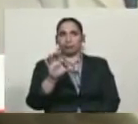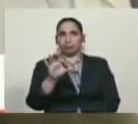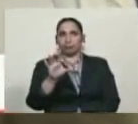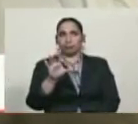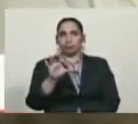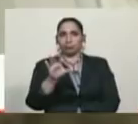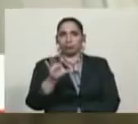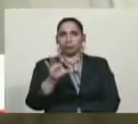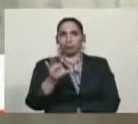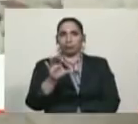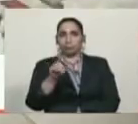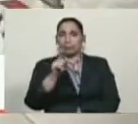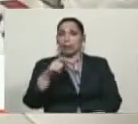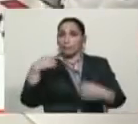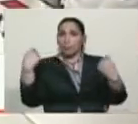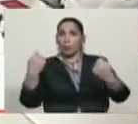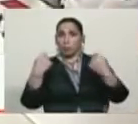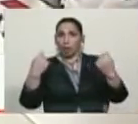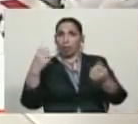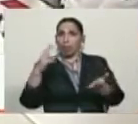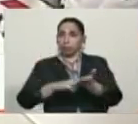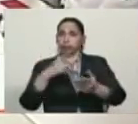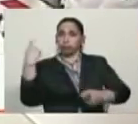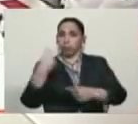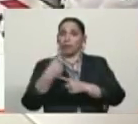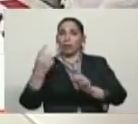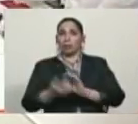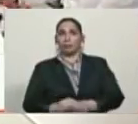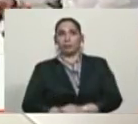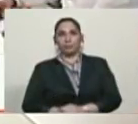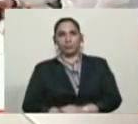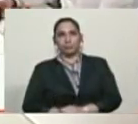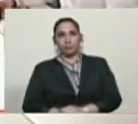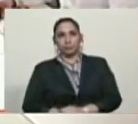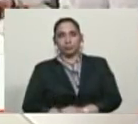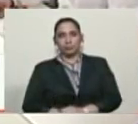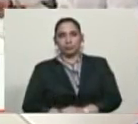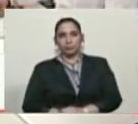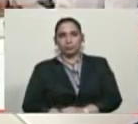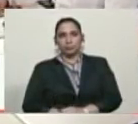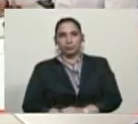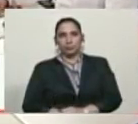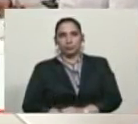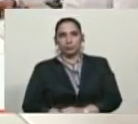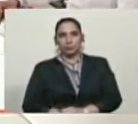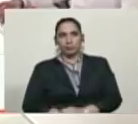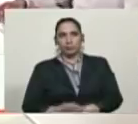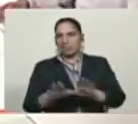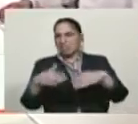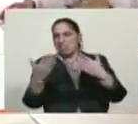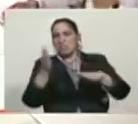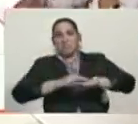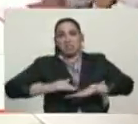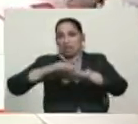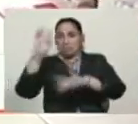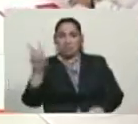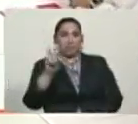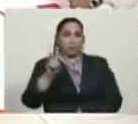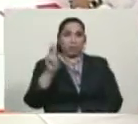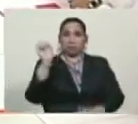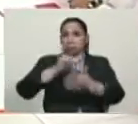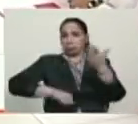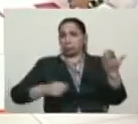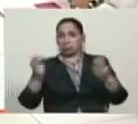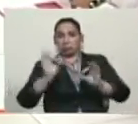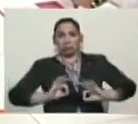si había una propaganda ahora de pepe ganga te acuerdas de lo que sería qué pasaría en venezuela si no existiera